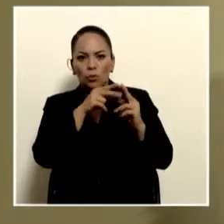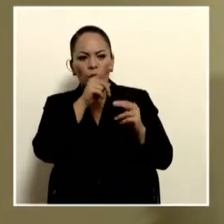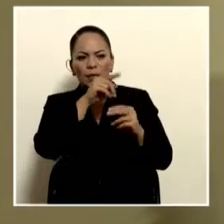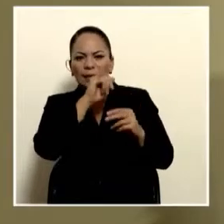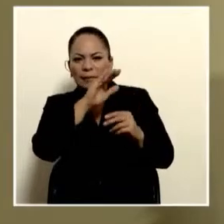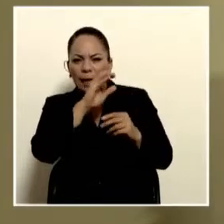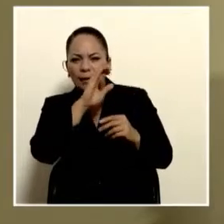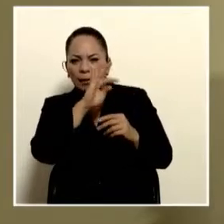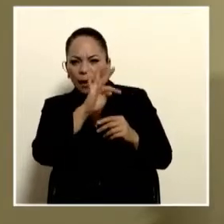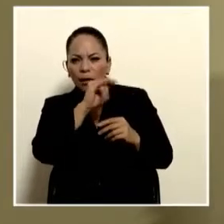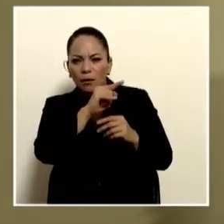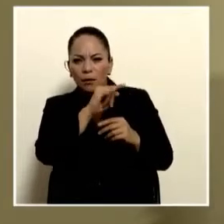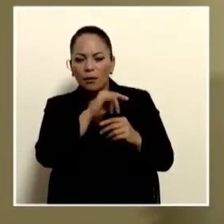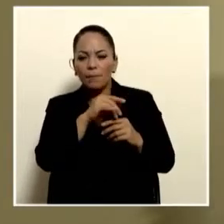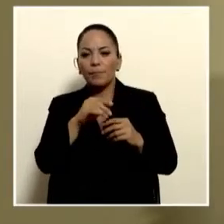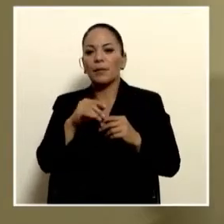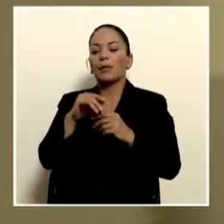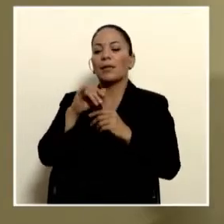le entendí.